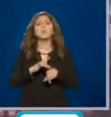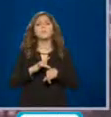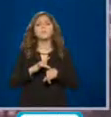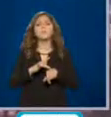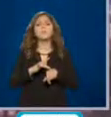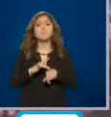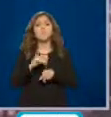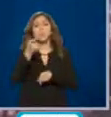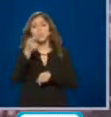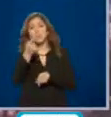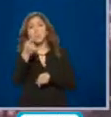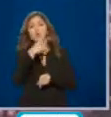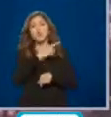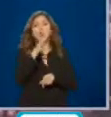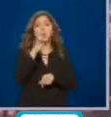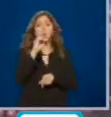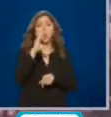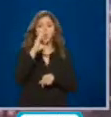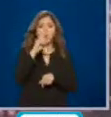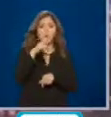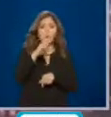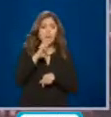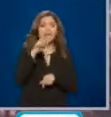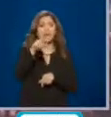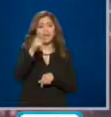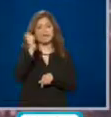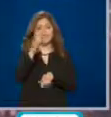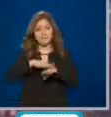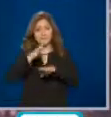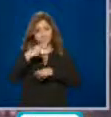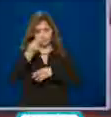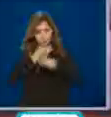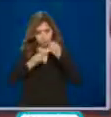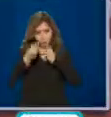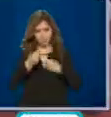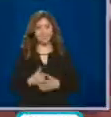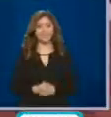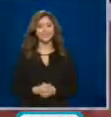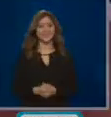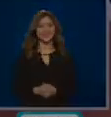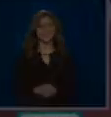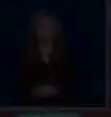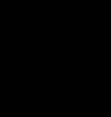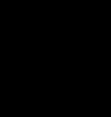o sea, algo así. un poquito de jocoque, algo Ahí un poco está. más nutritivo. Muy Ok. bien. Pues muchísimas gracias por la Gracias. recomendación.